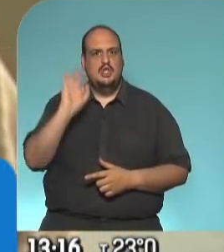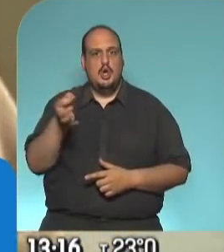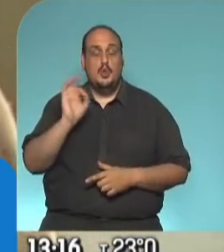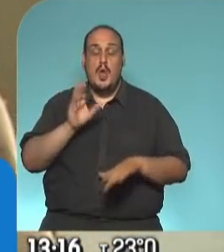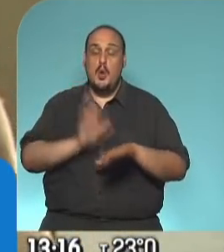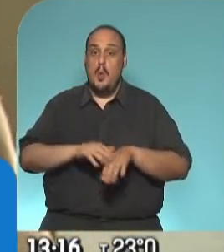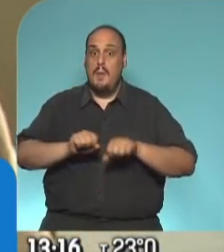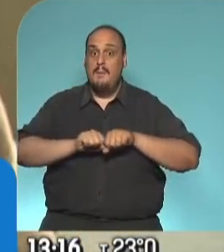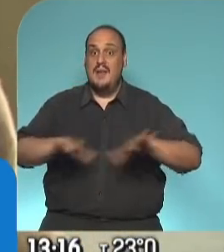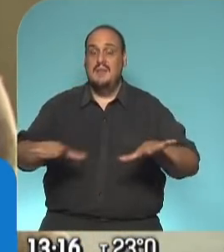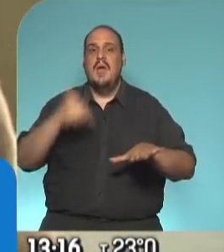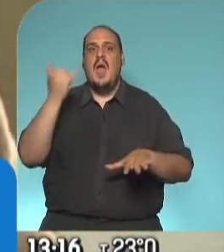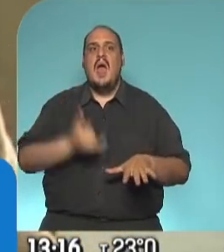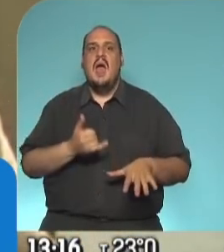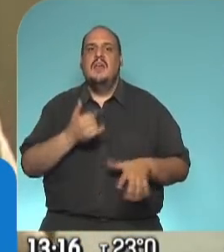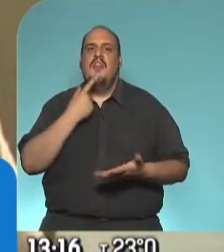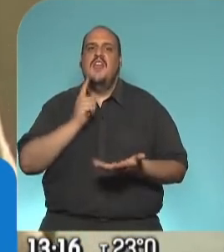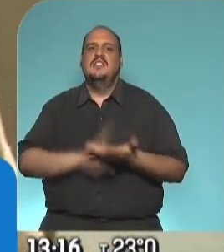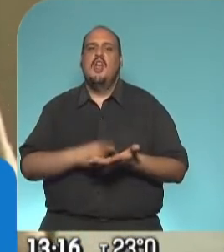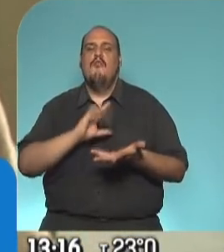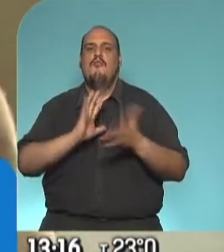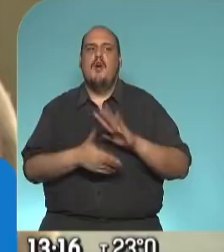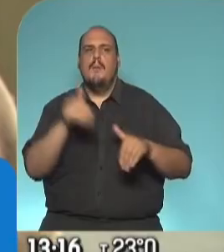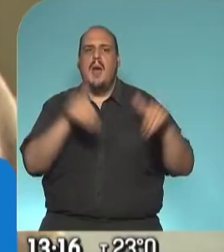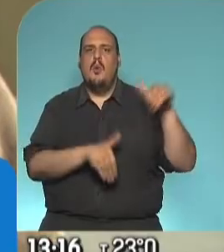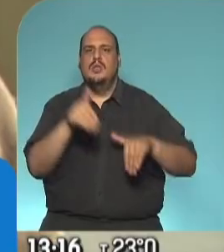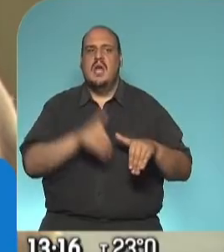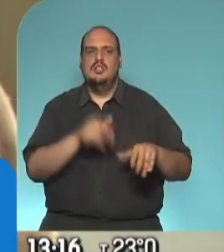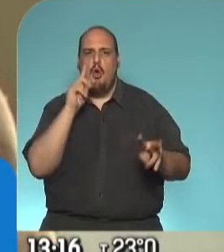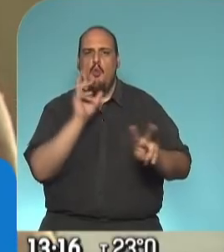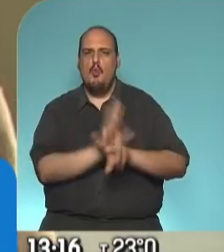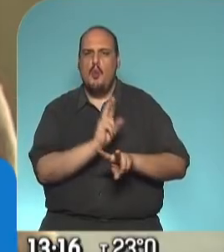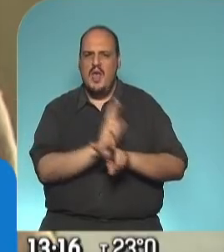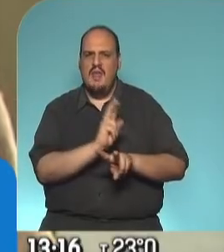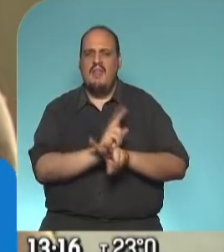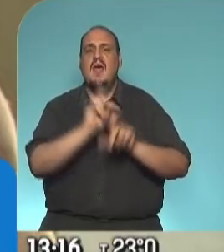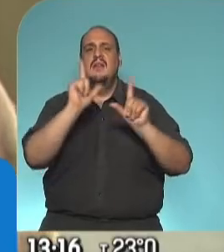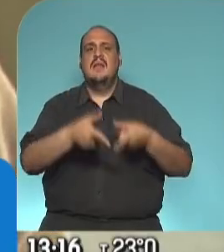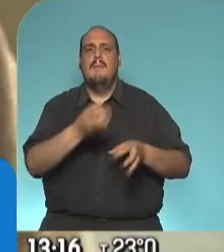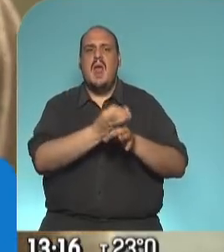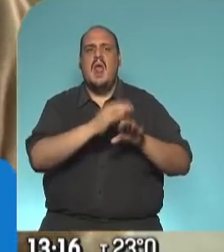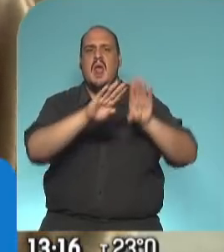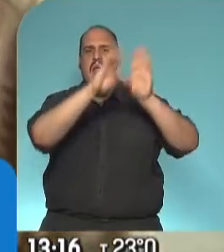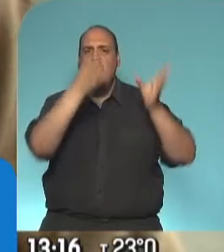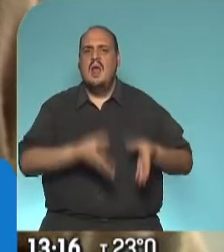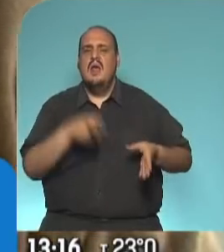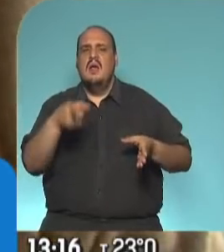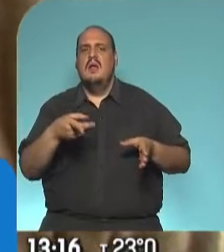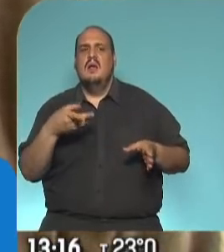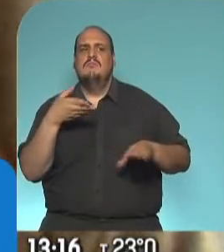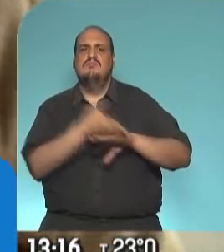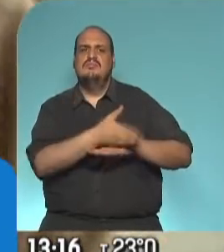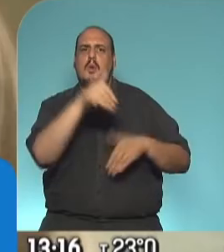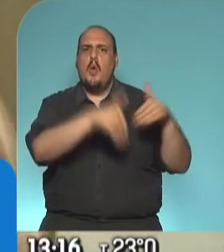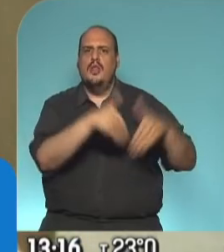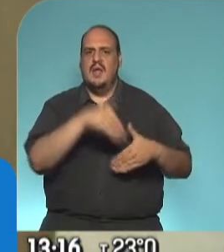aplicando medidas de bioseguridad al procedimiento de votación y al ingreso de los electores al recinto electoral. En principio, el